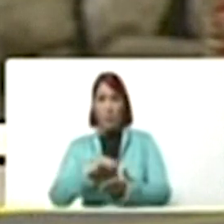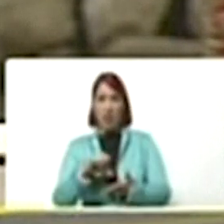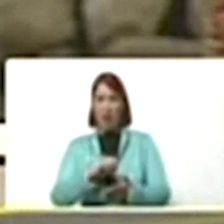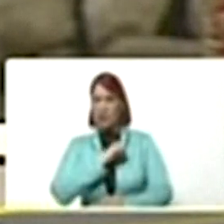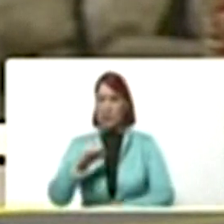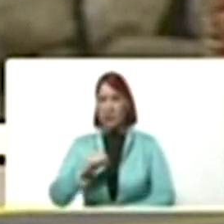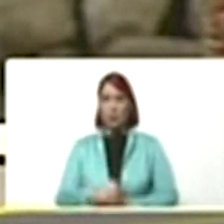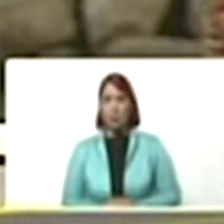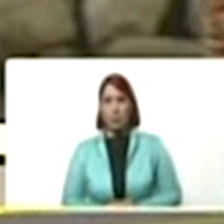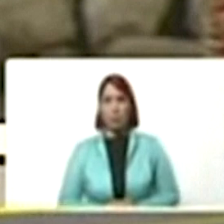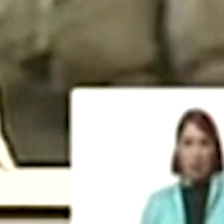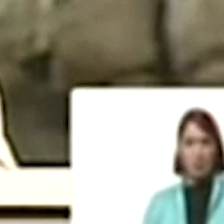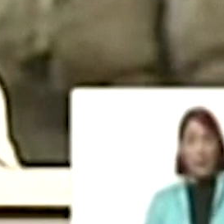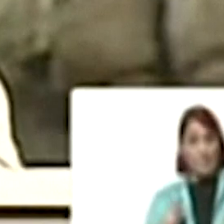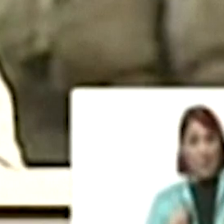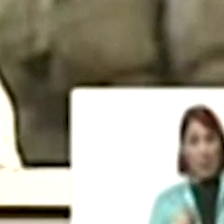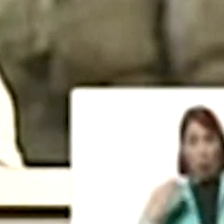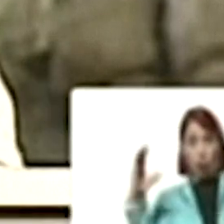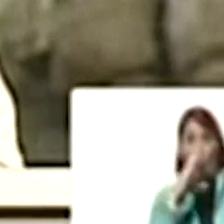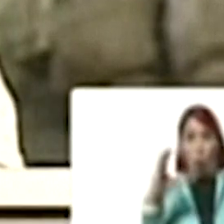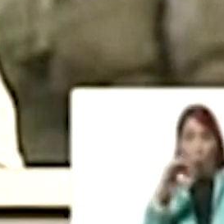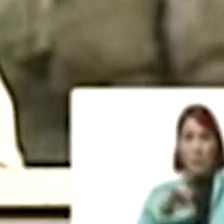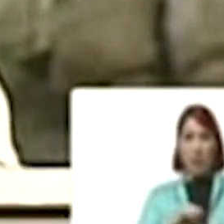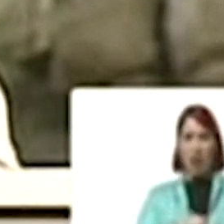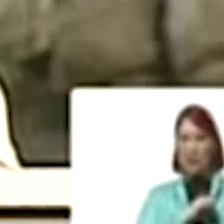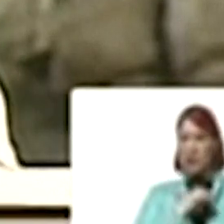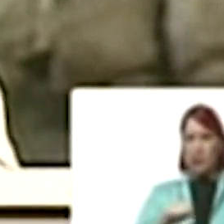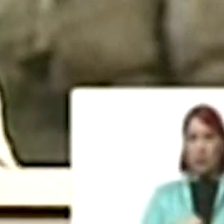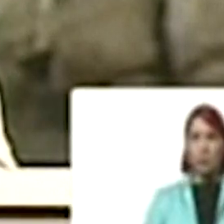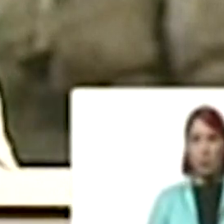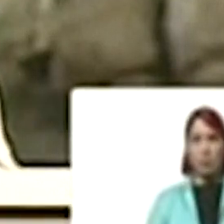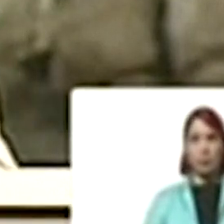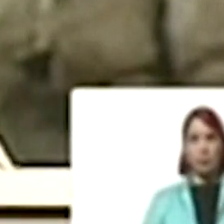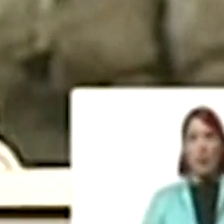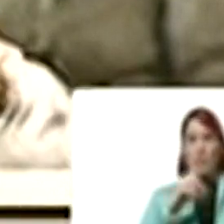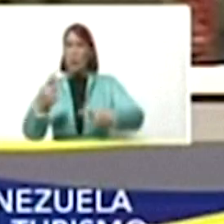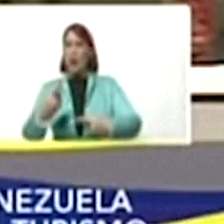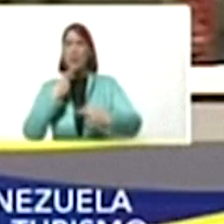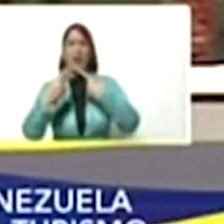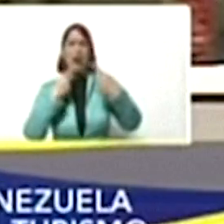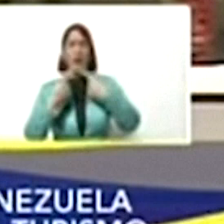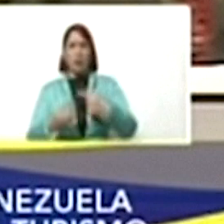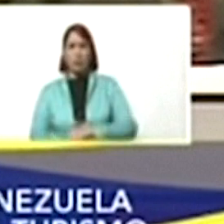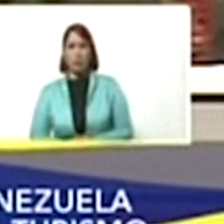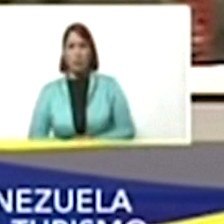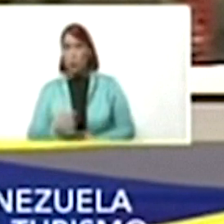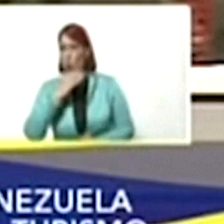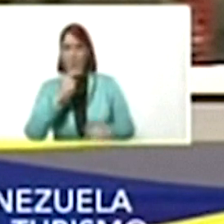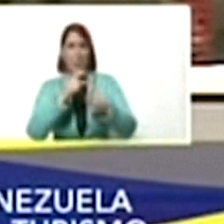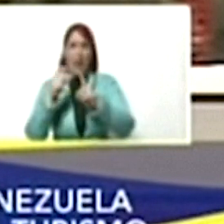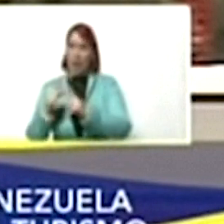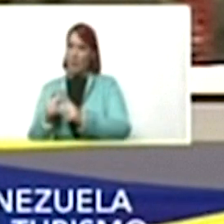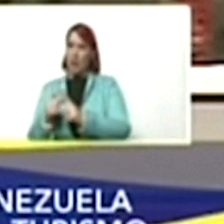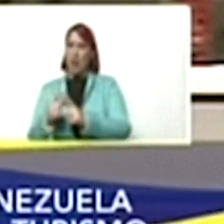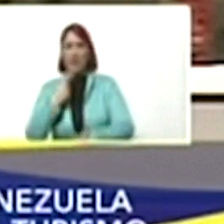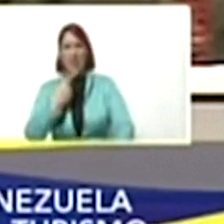detalles de la visita a caracas del delegado de la agencia central de inteligencia de eeuu no tienen palabra dicen vamos